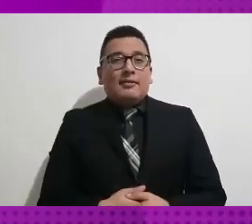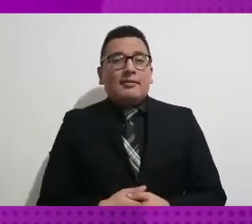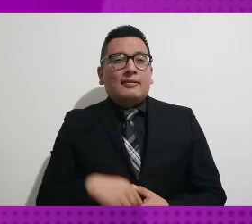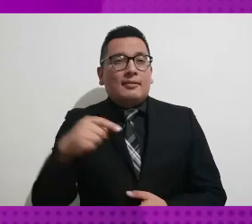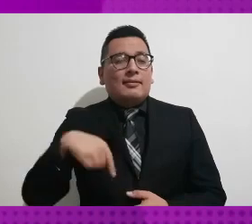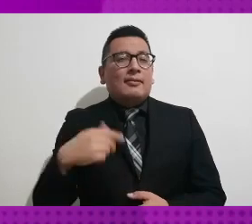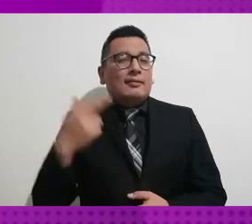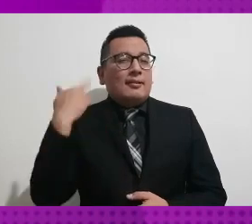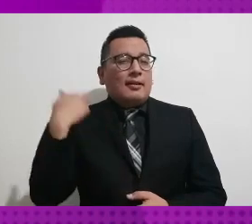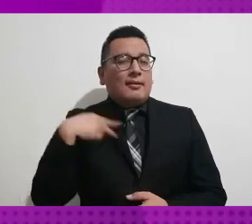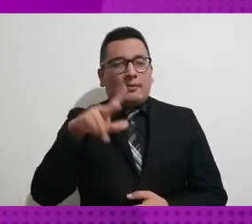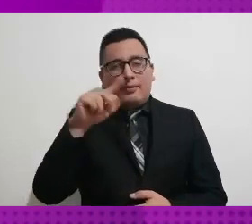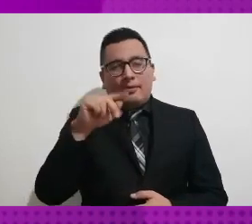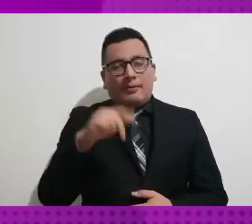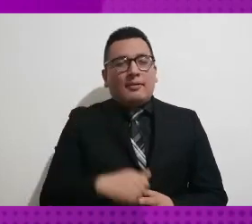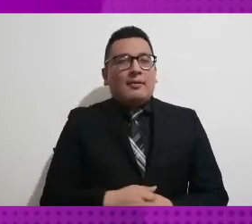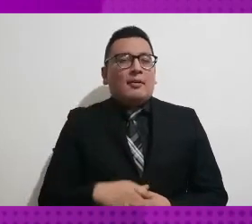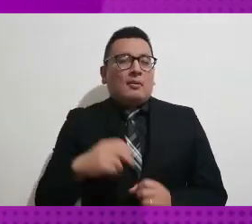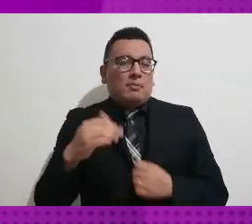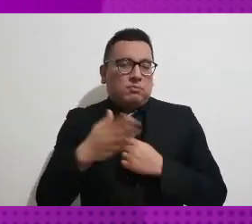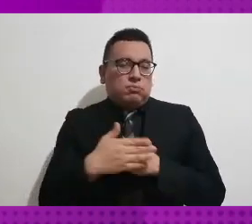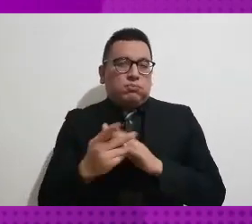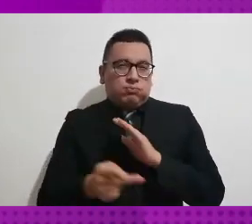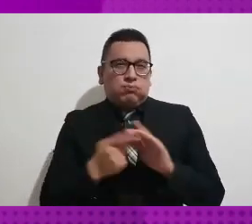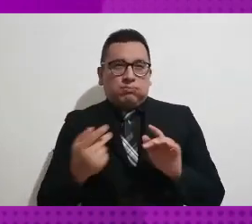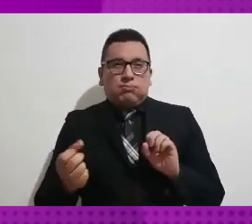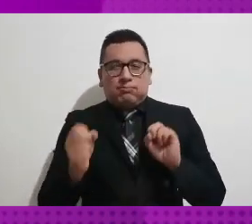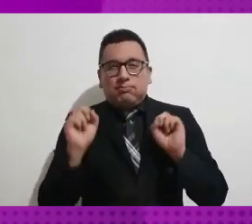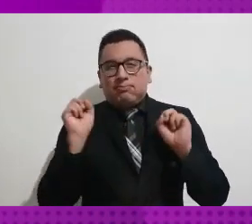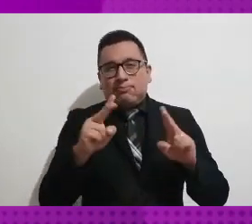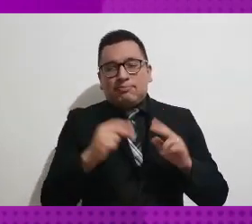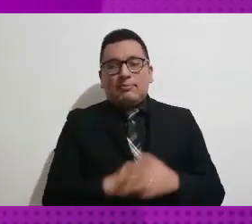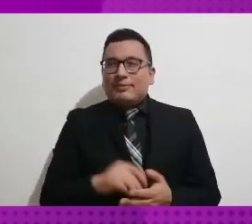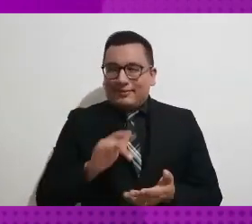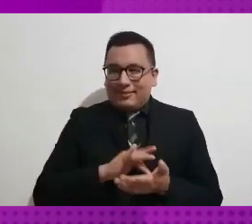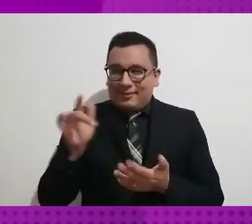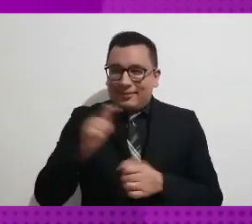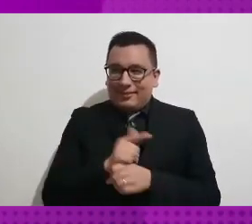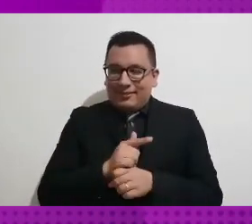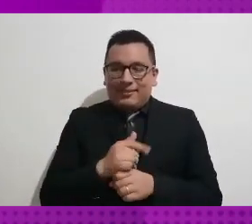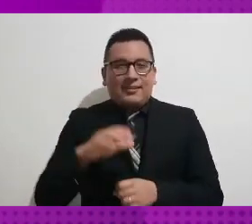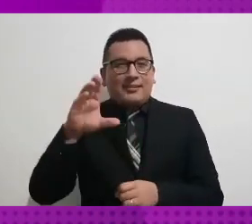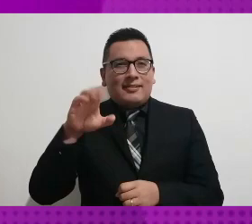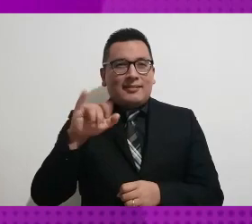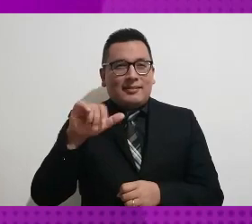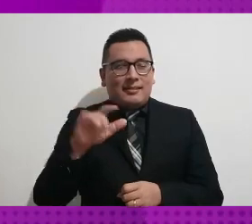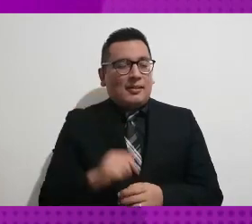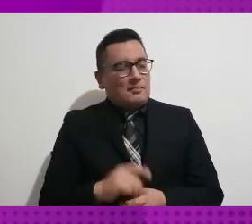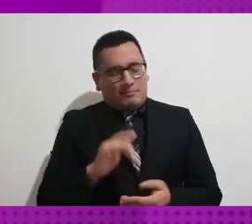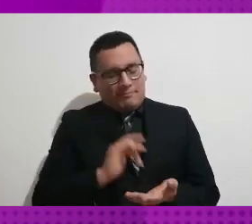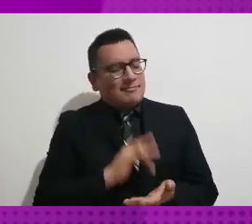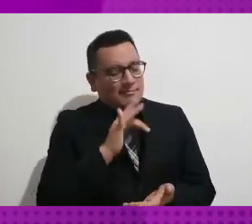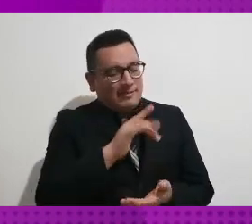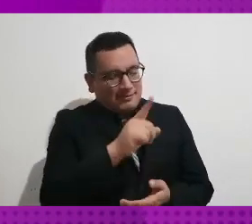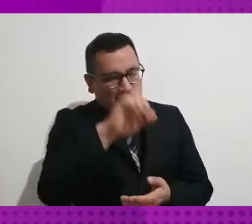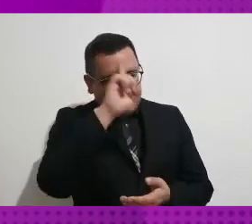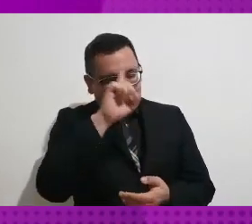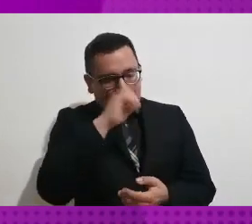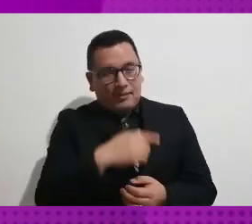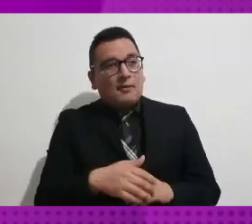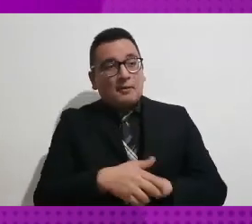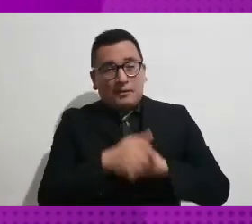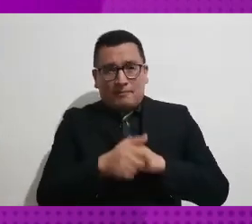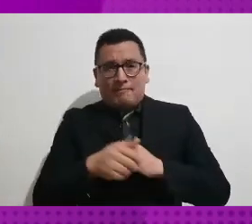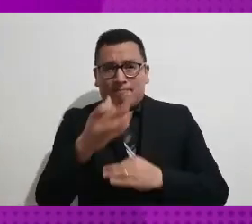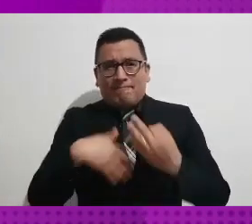su programa, nos despedimos hasta una próxima emisión, muchísimas gracias, licenciada Cecilia. No, gracias consejero y saludos a todo